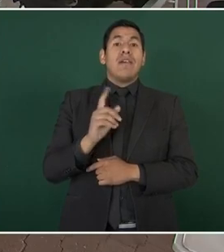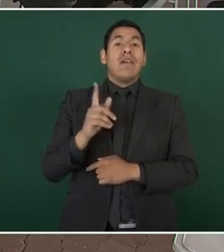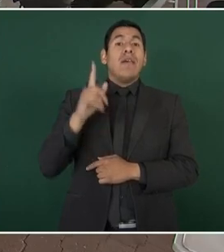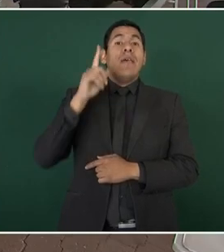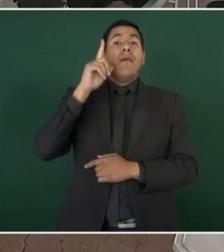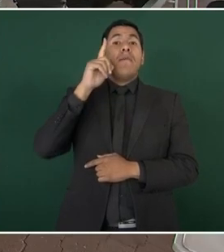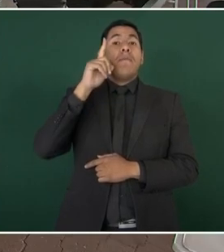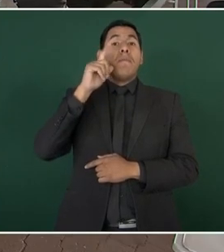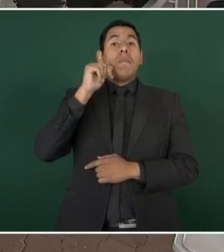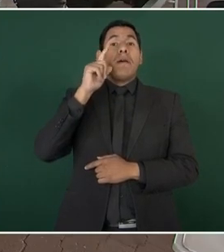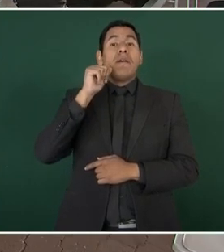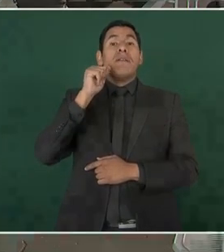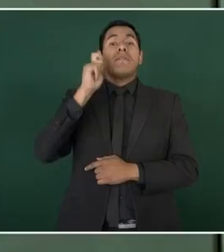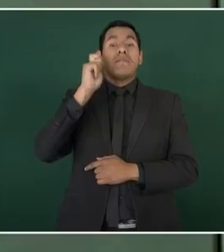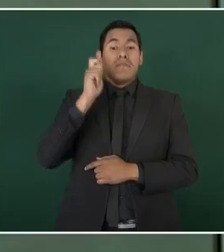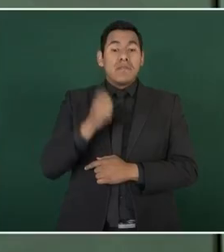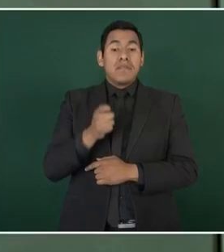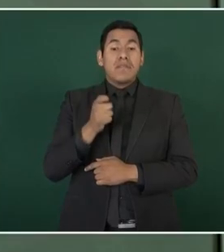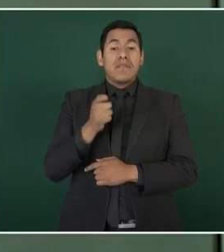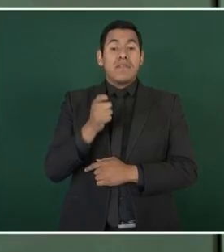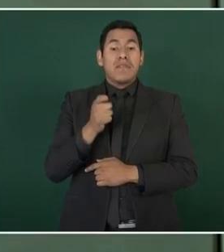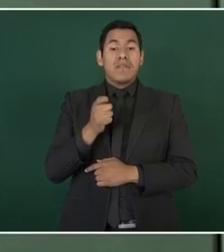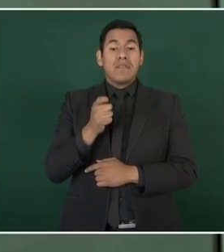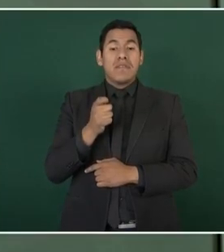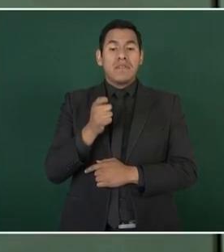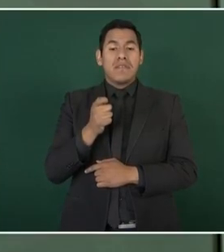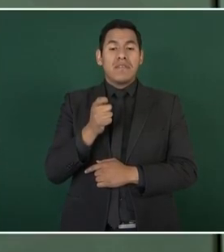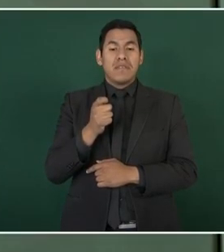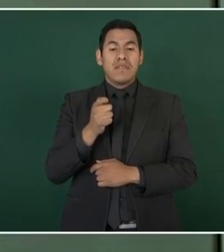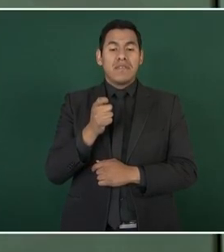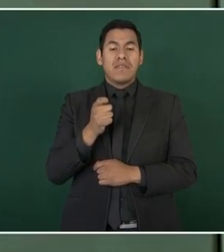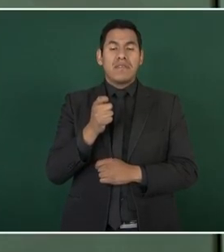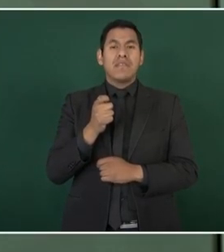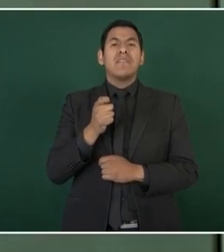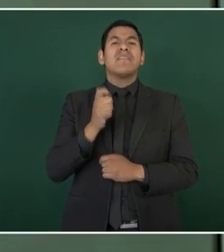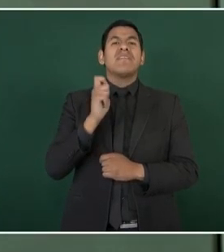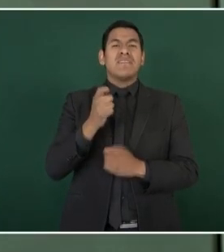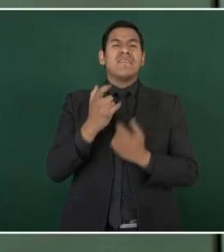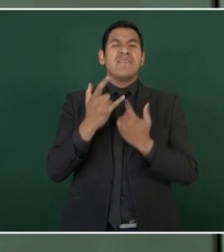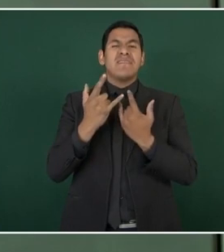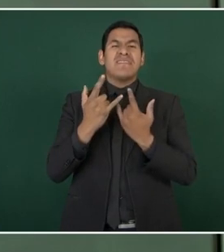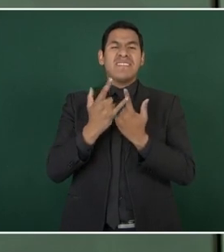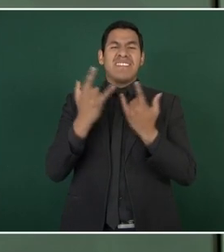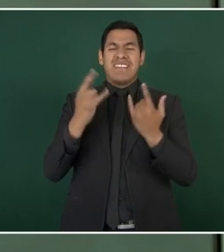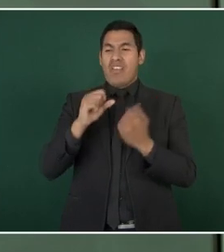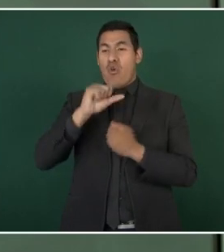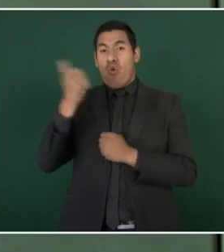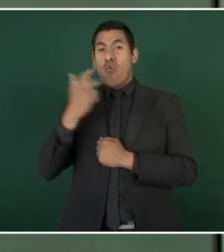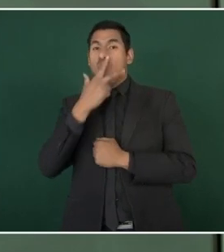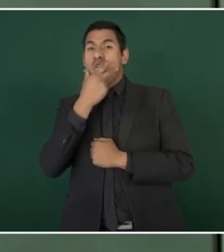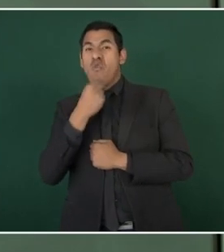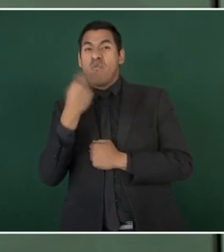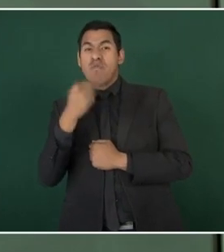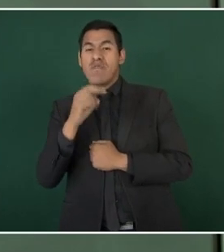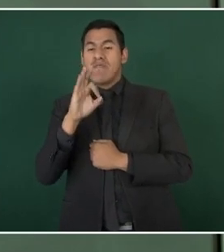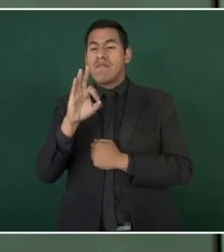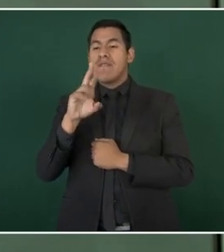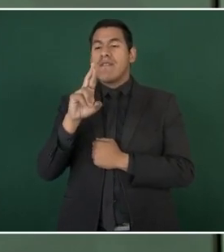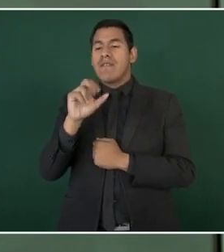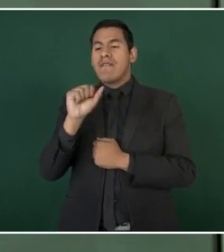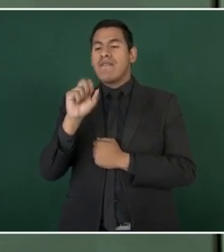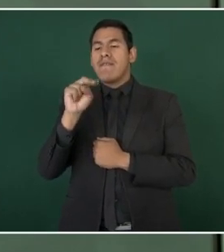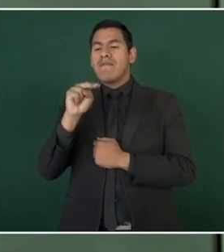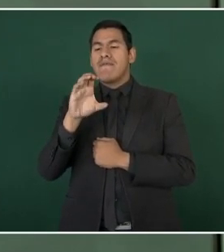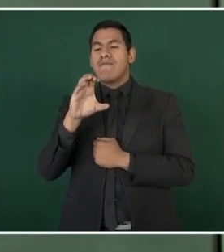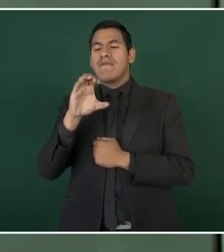vamos a tratar lo que fue la actitud de Francisco Villa después del asesinato